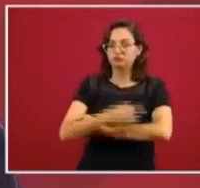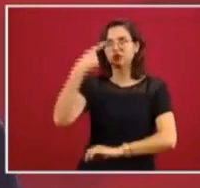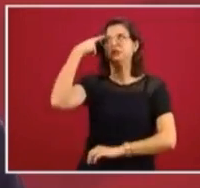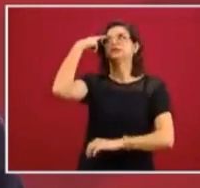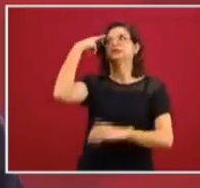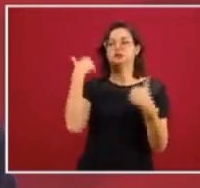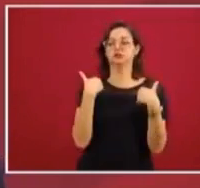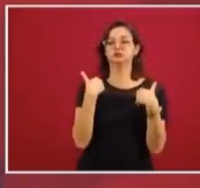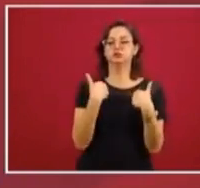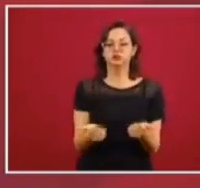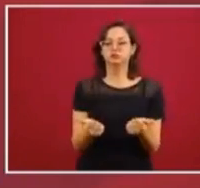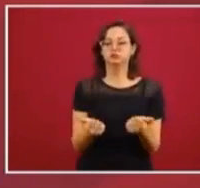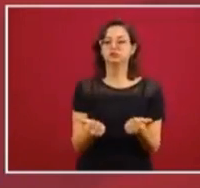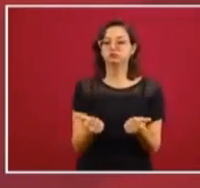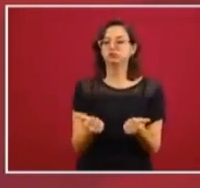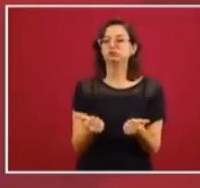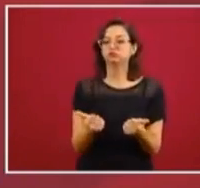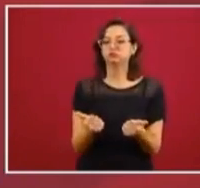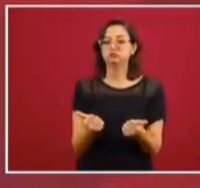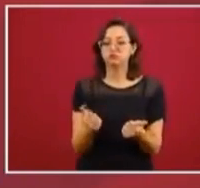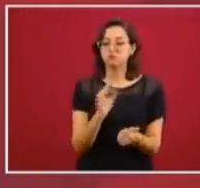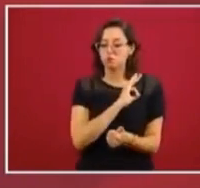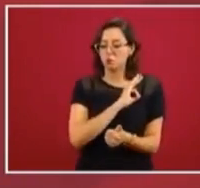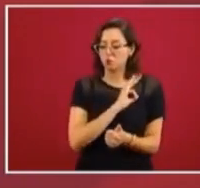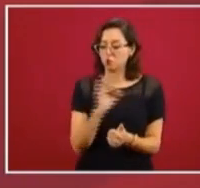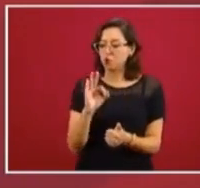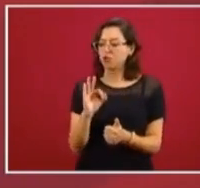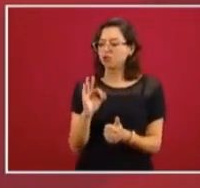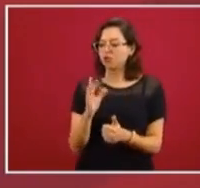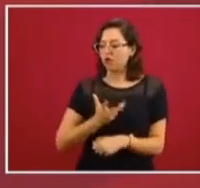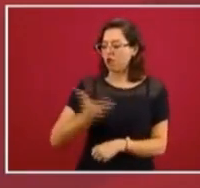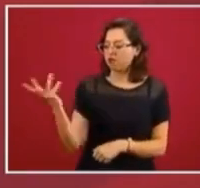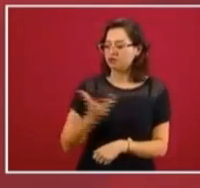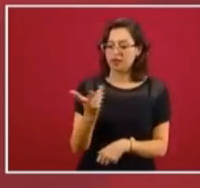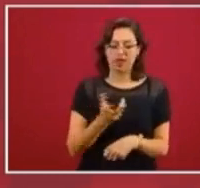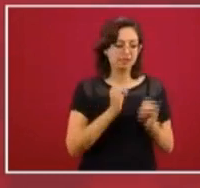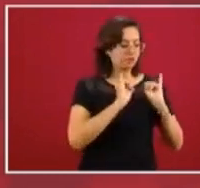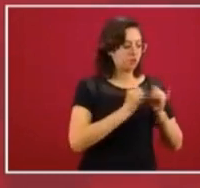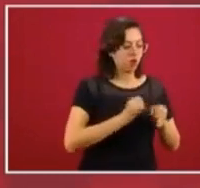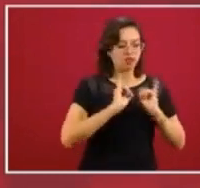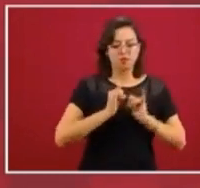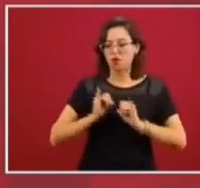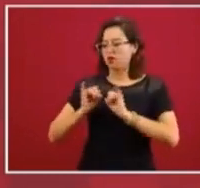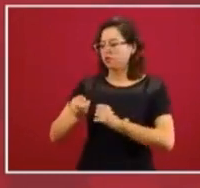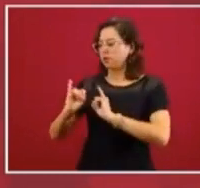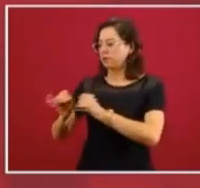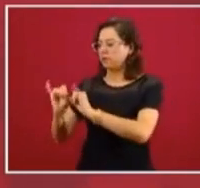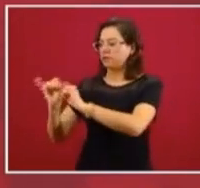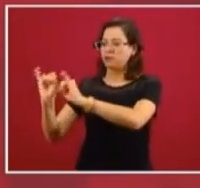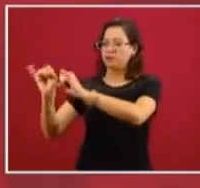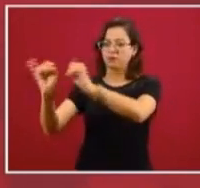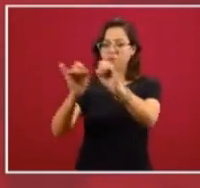consciente que sabe que puede actuar y que cada una de las personas en lo individual no